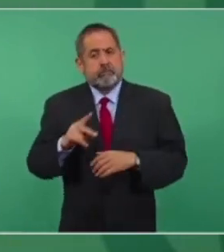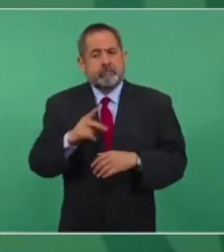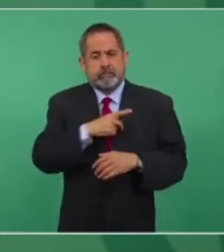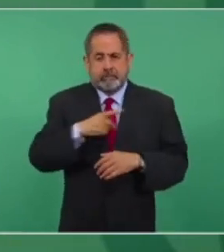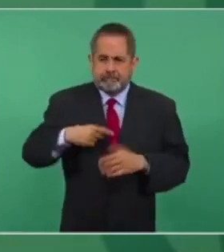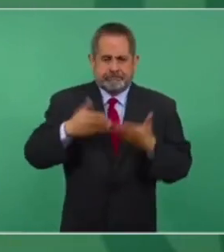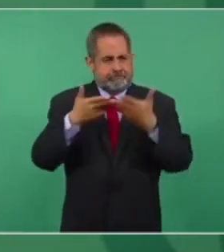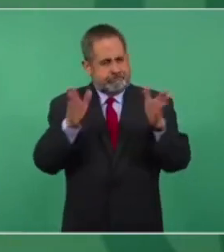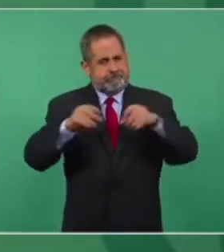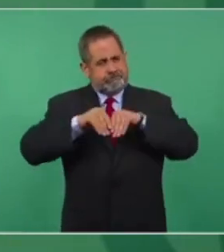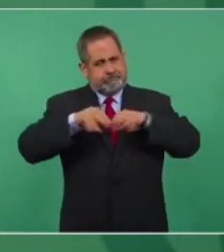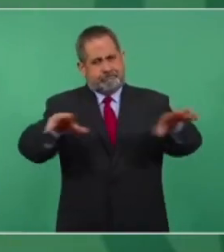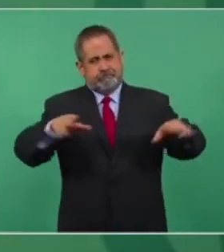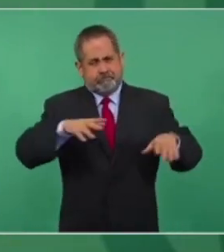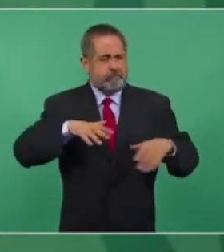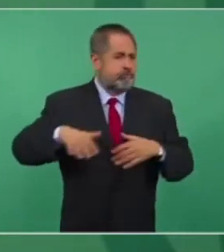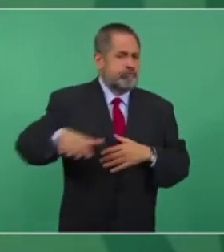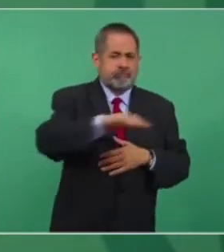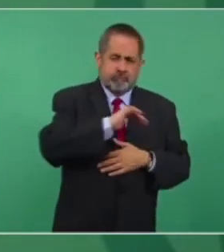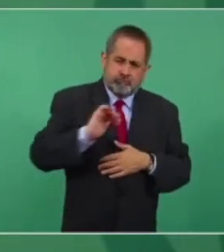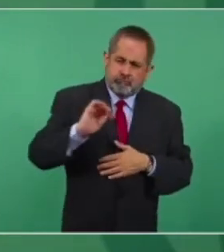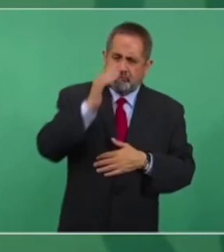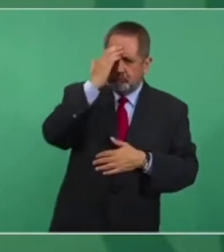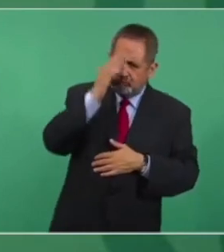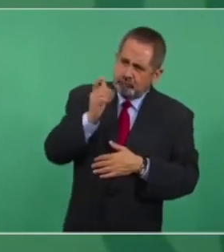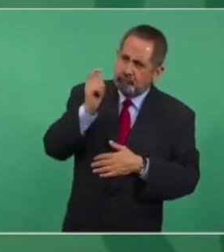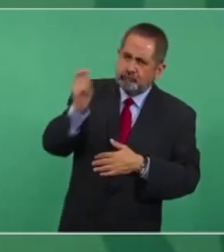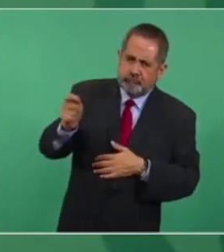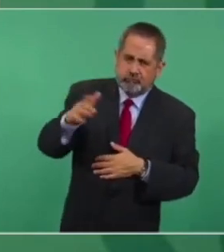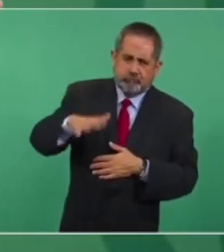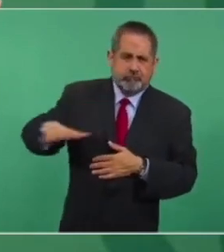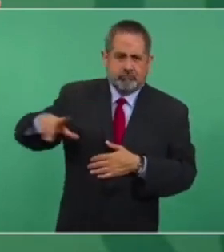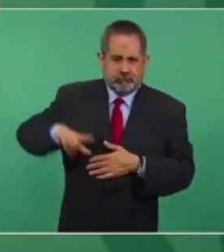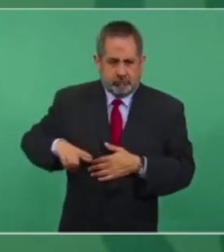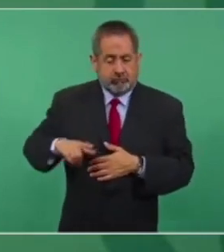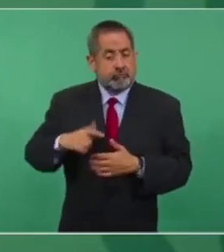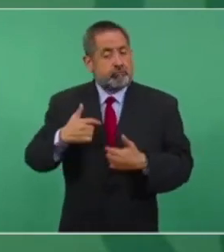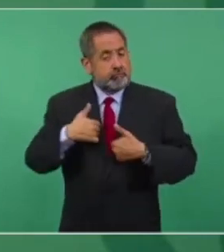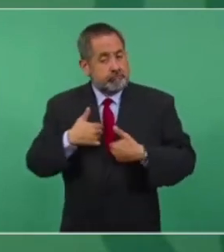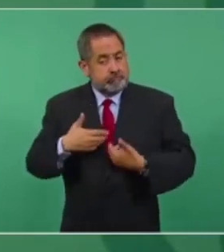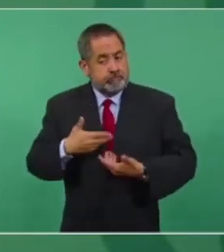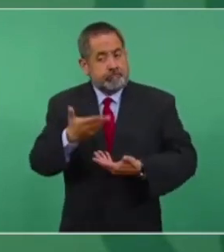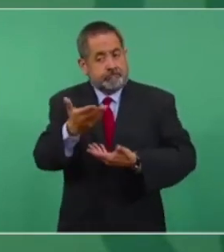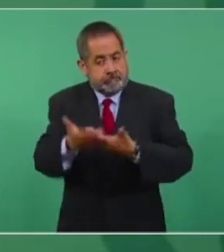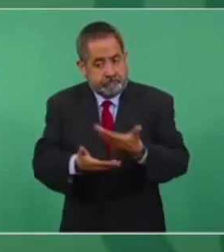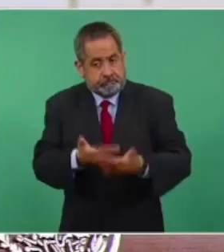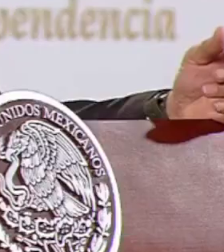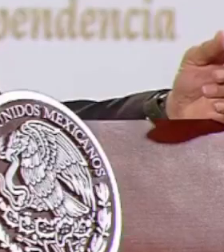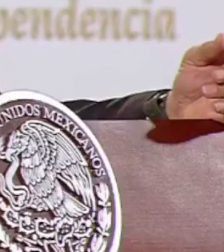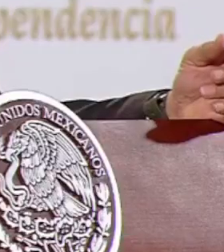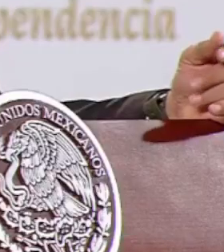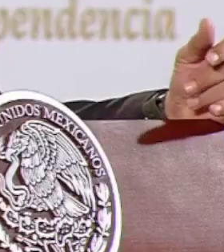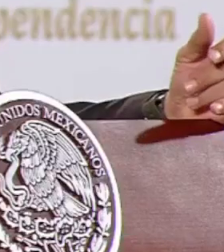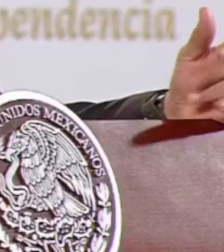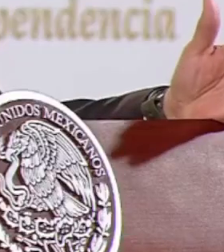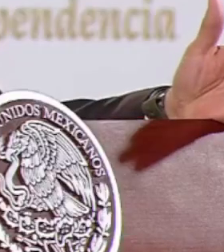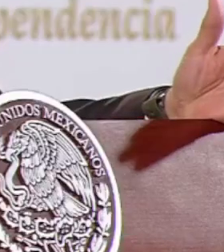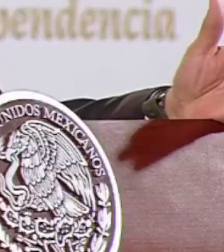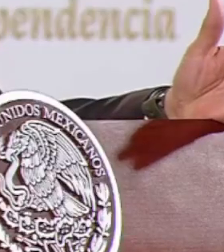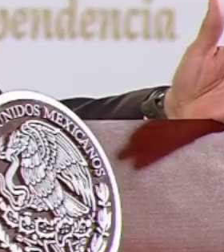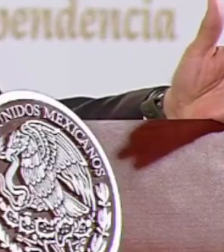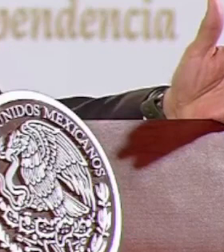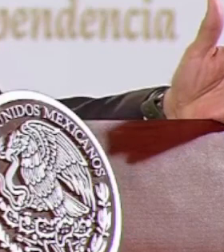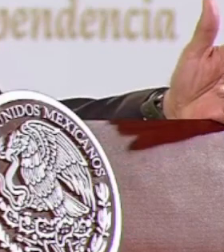vida pública cada vez más pública. Entonces ofrezco, si te parece, que en la semana